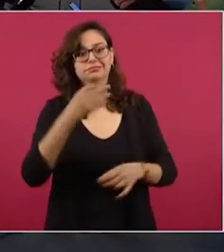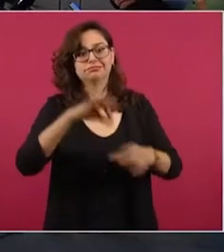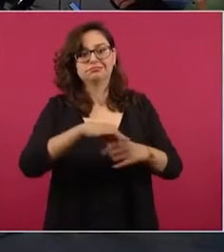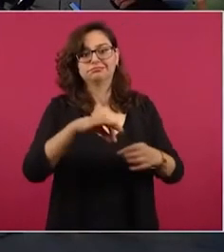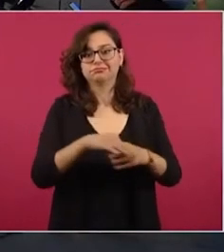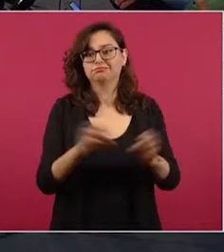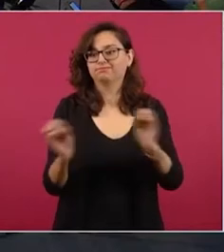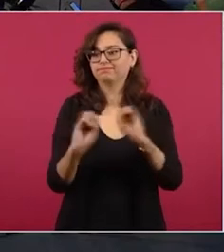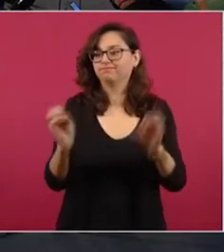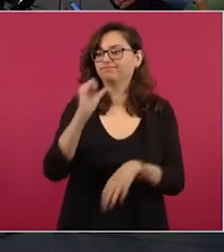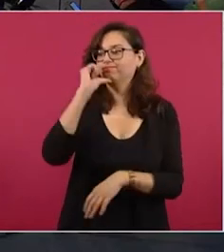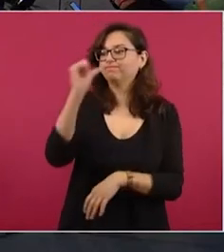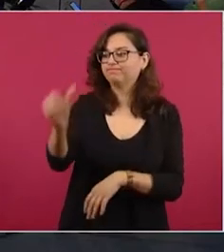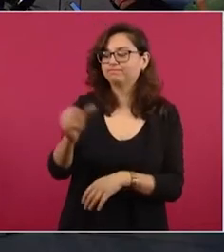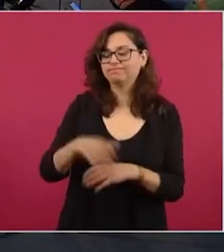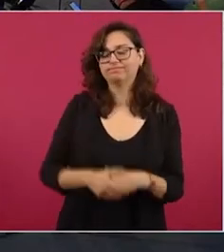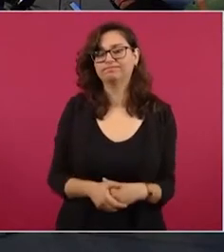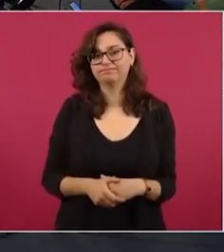el 40%